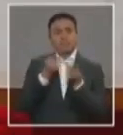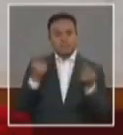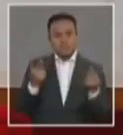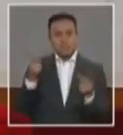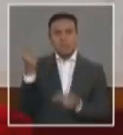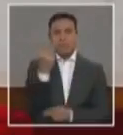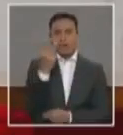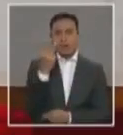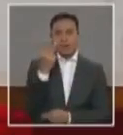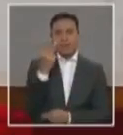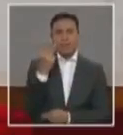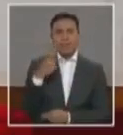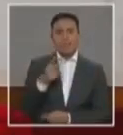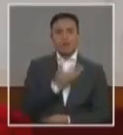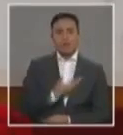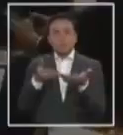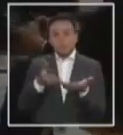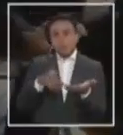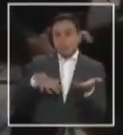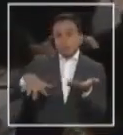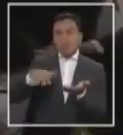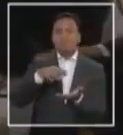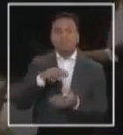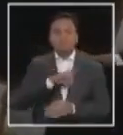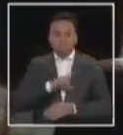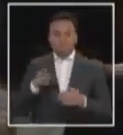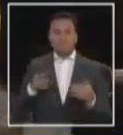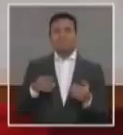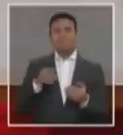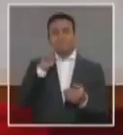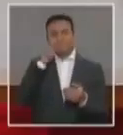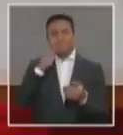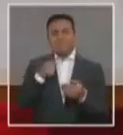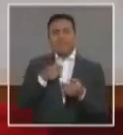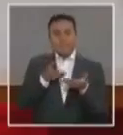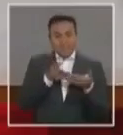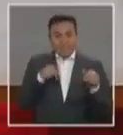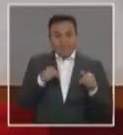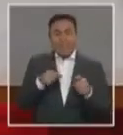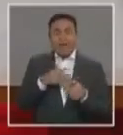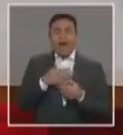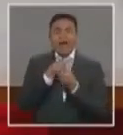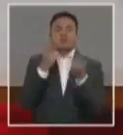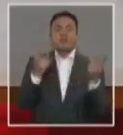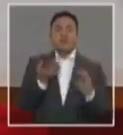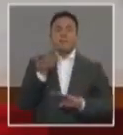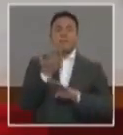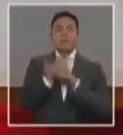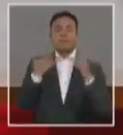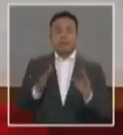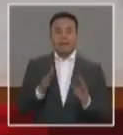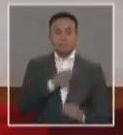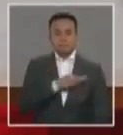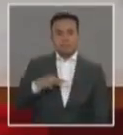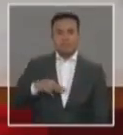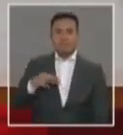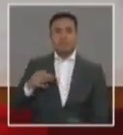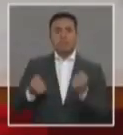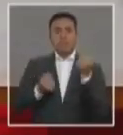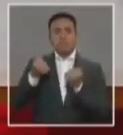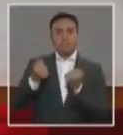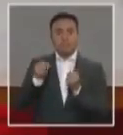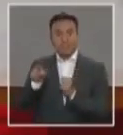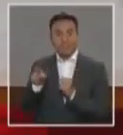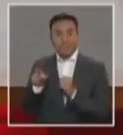una importante industria que ha generado crecimiento gracias a los trabajadores y a sus sistemas de contrato y hoy día están